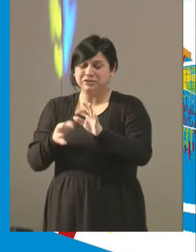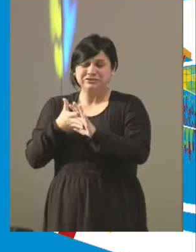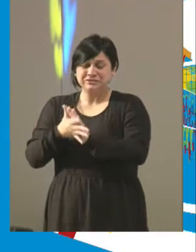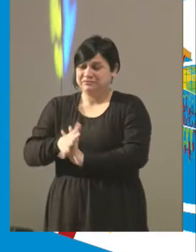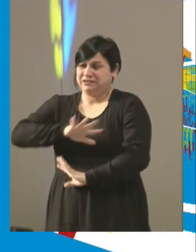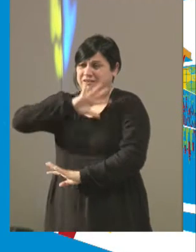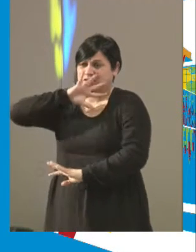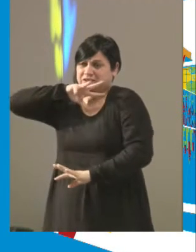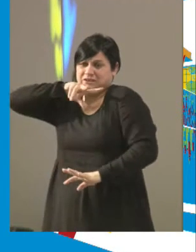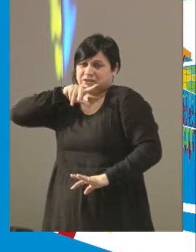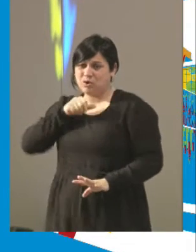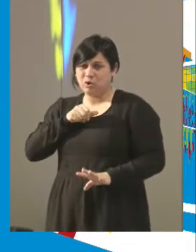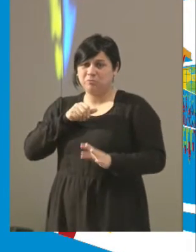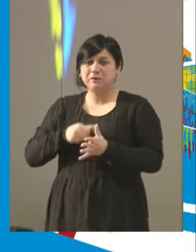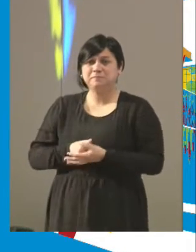gigantesco.